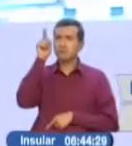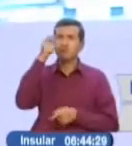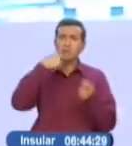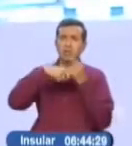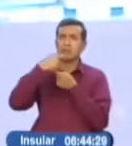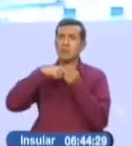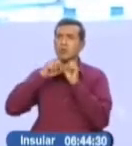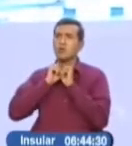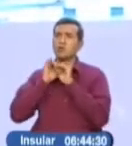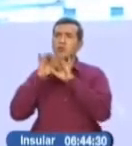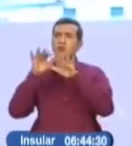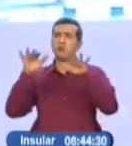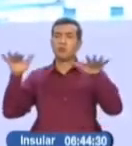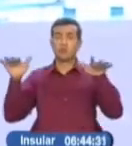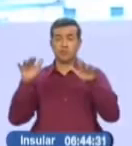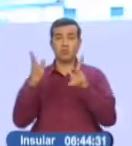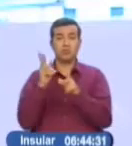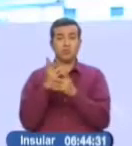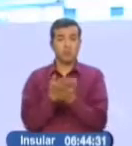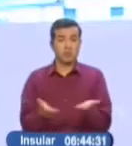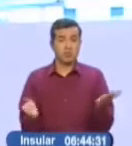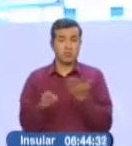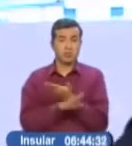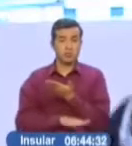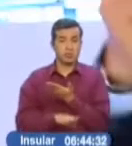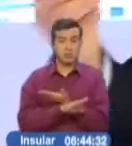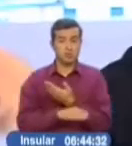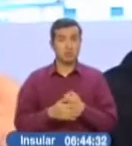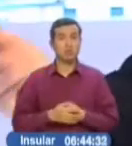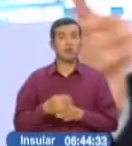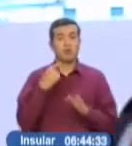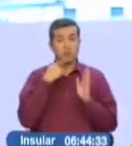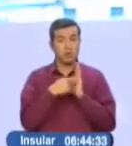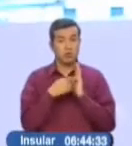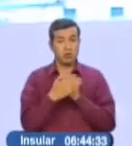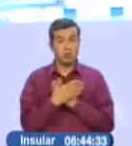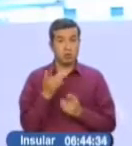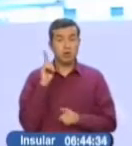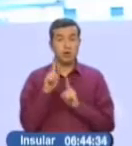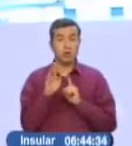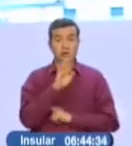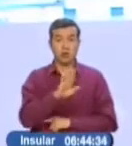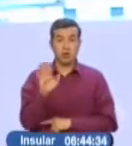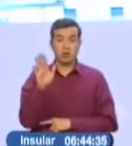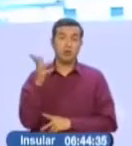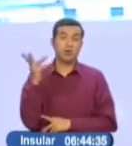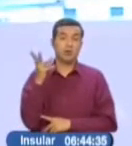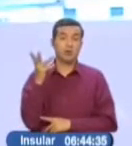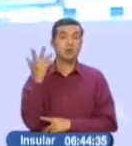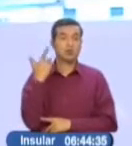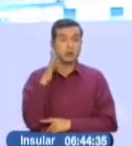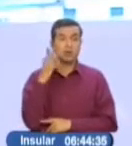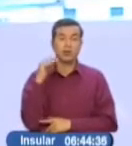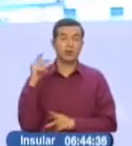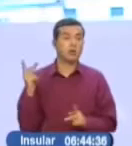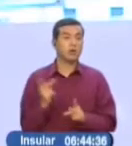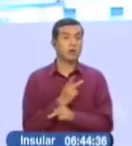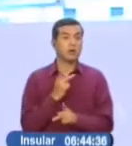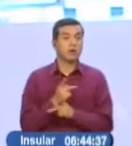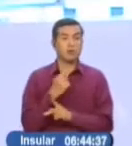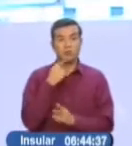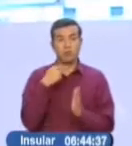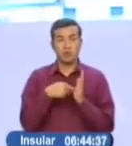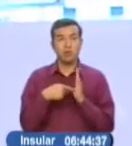de nuestras mercaderías y productos primarios. Ahí, por ejemplo, relaciones que se han establecido con más agudas con